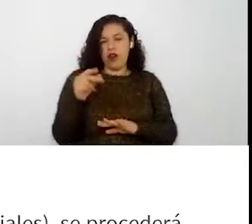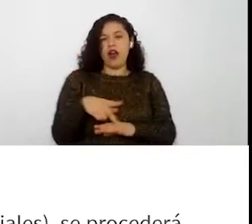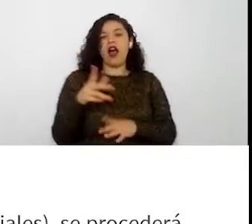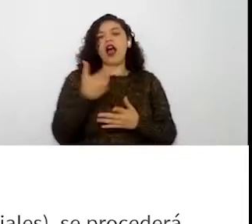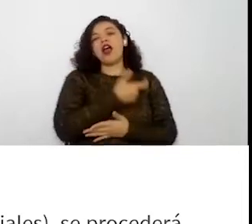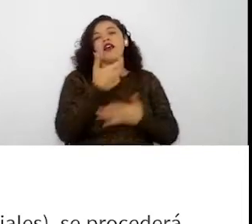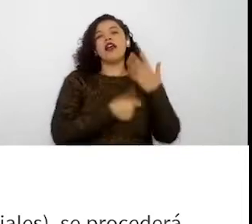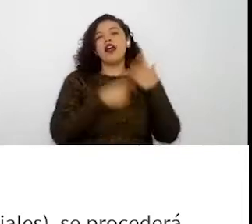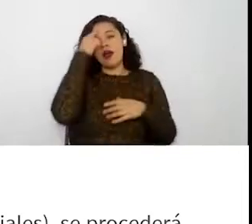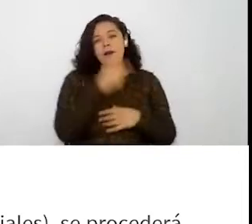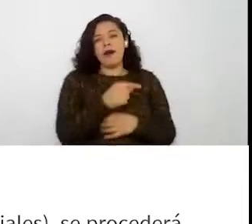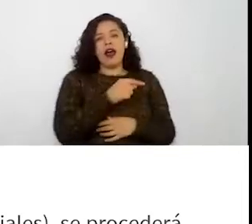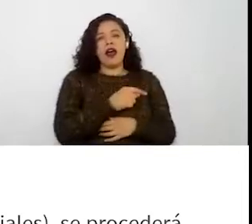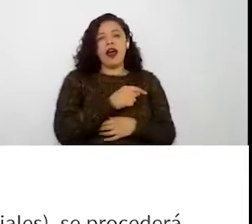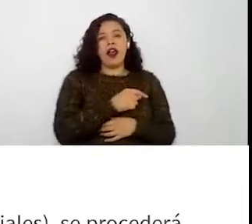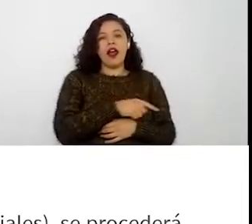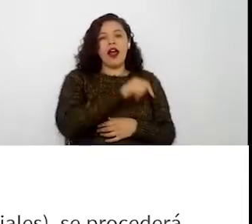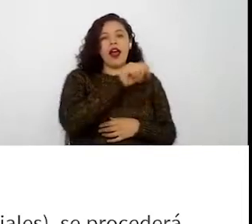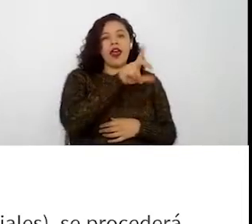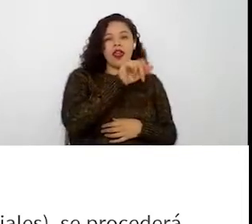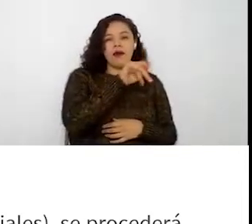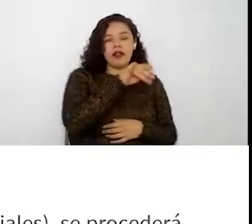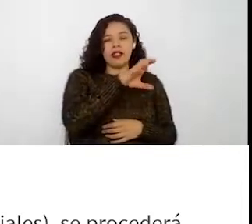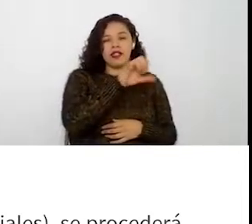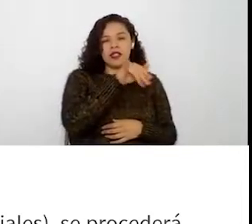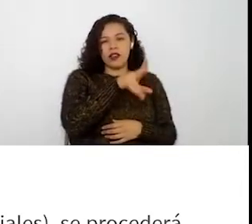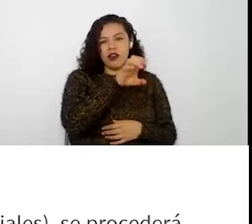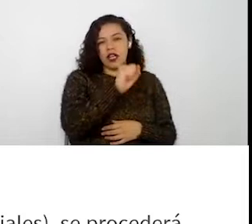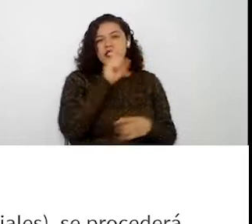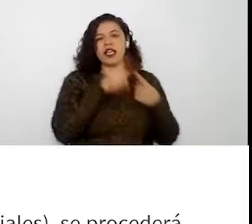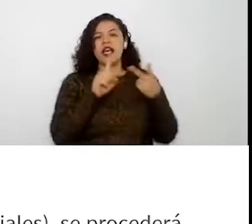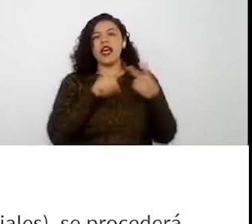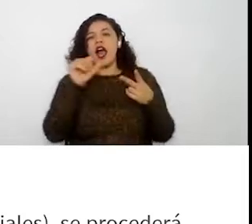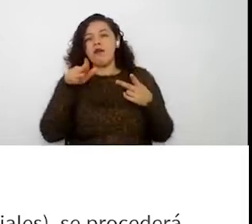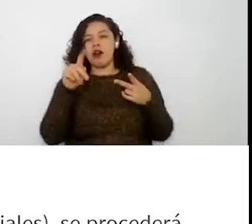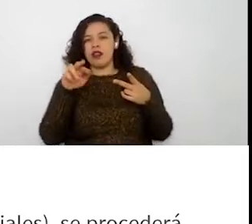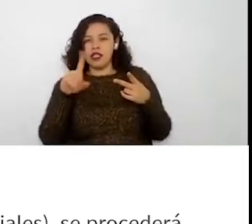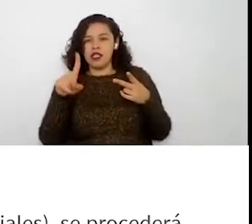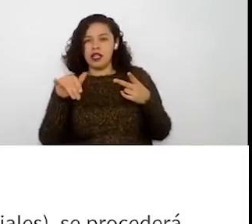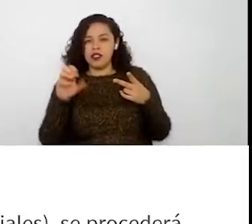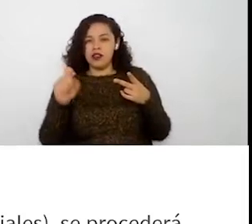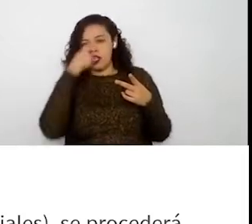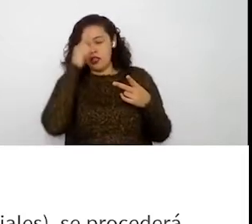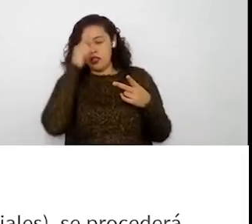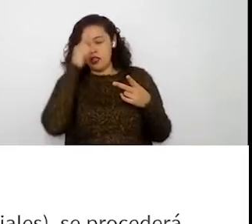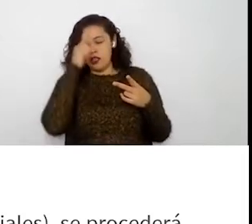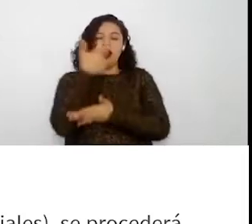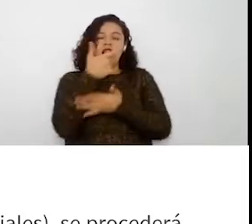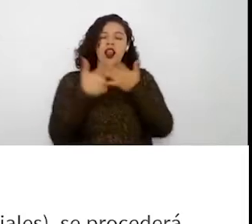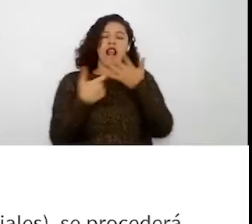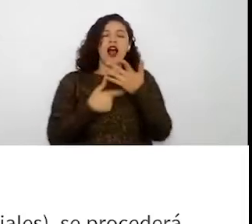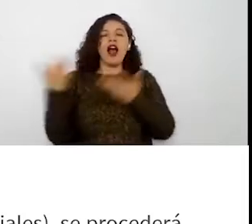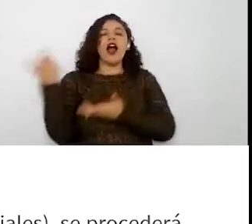de depreciaciones de activos fijos y amortizaciones a efecto de que su presupuesto sea más acorde con lo registrado en su información